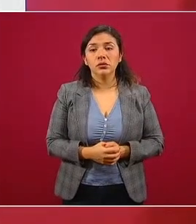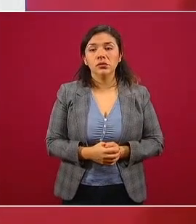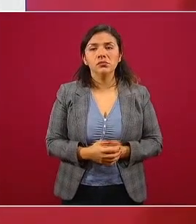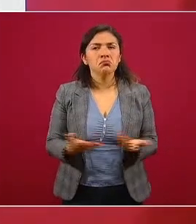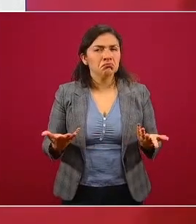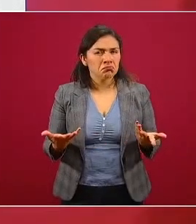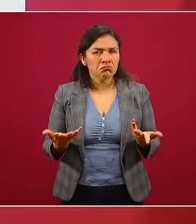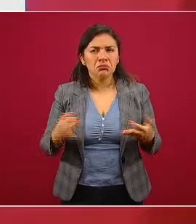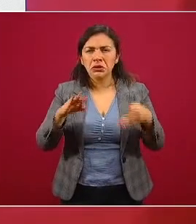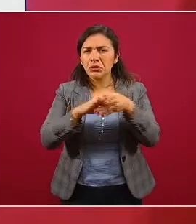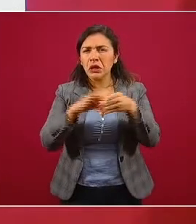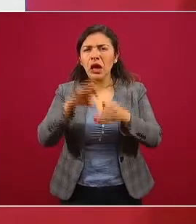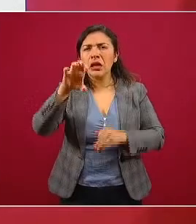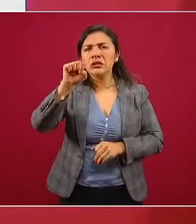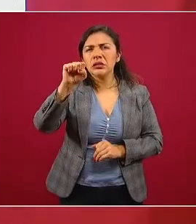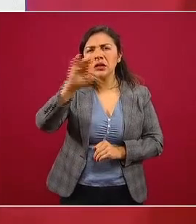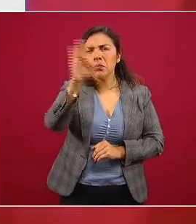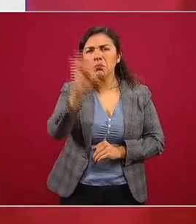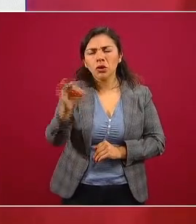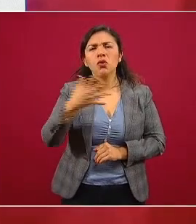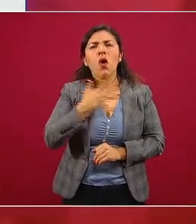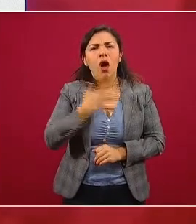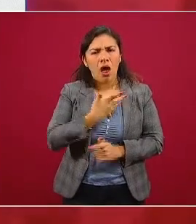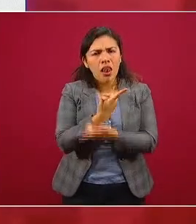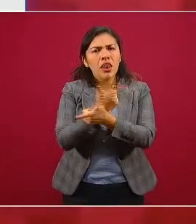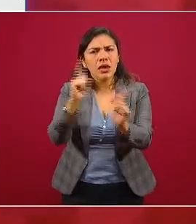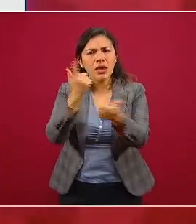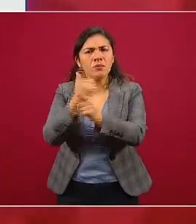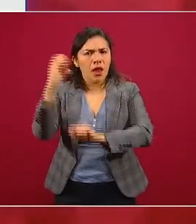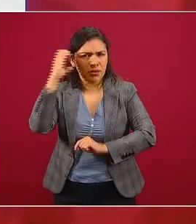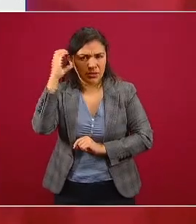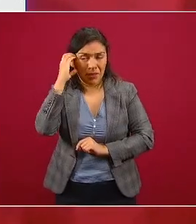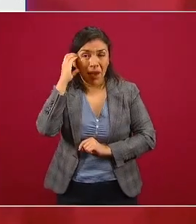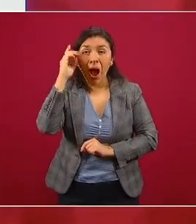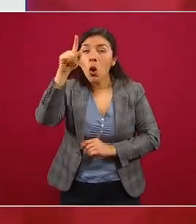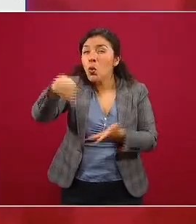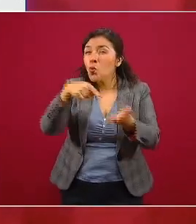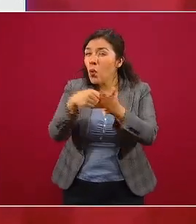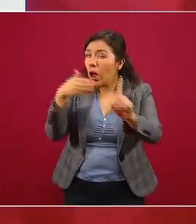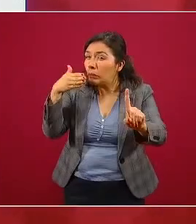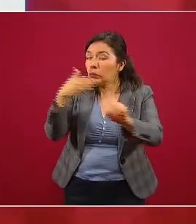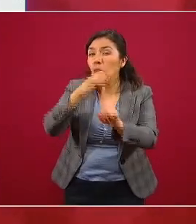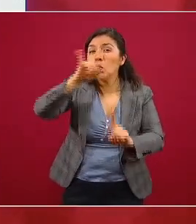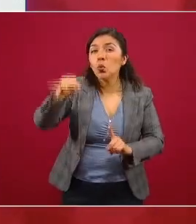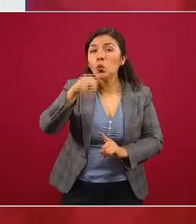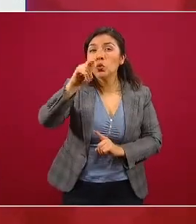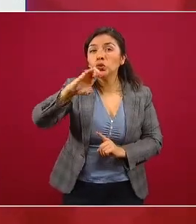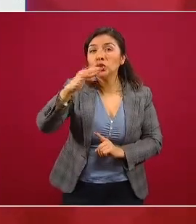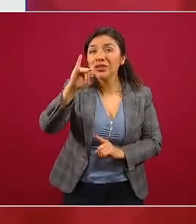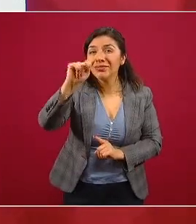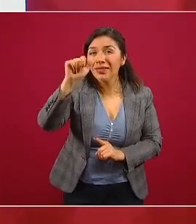un 60% de camas disponibles. En Juchitán